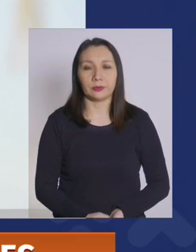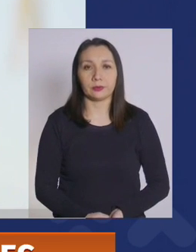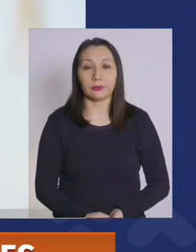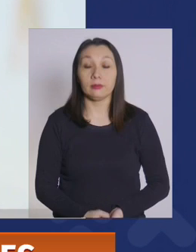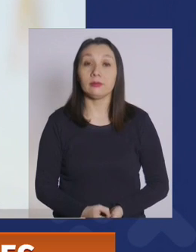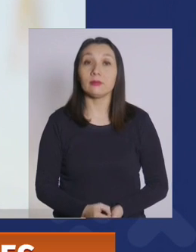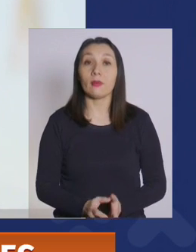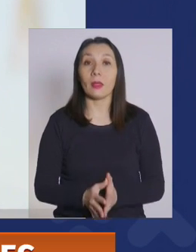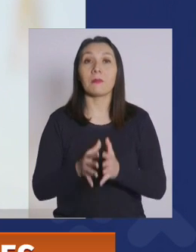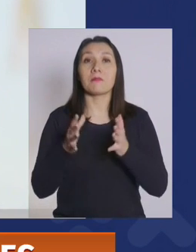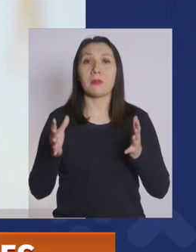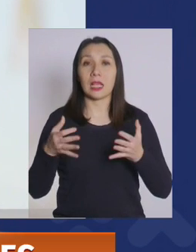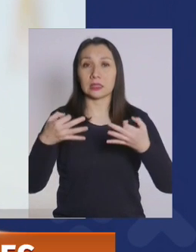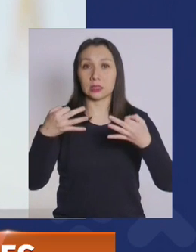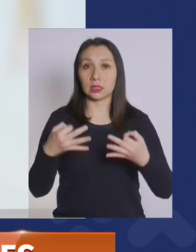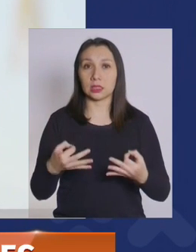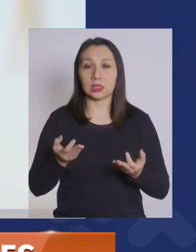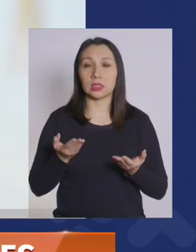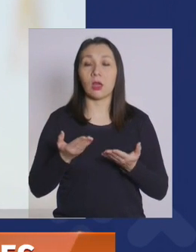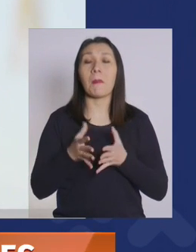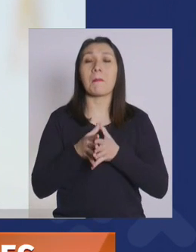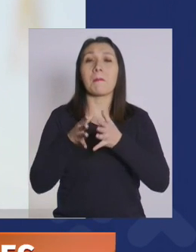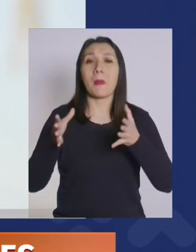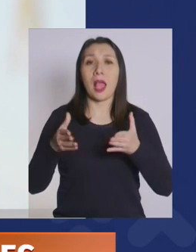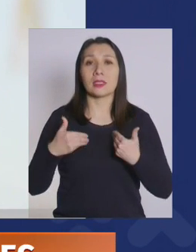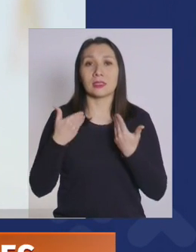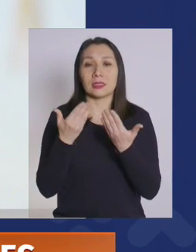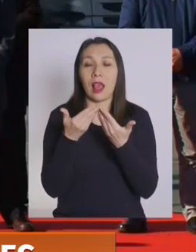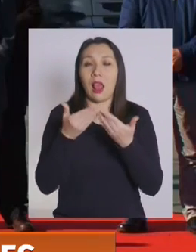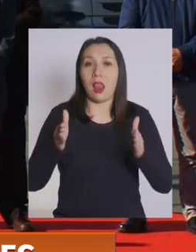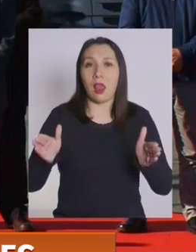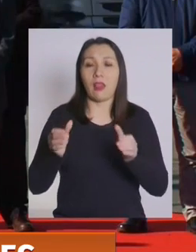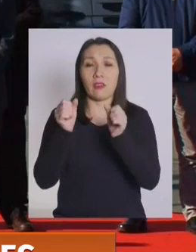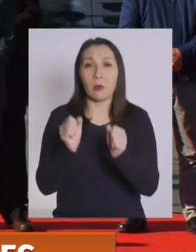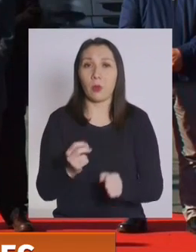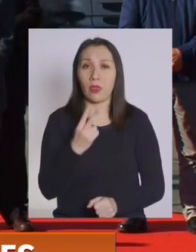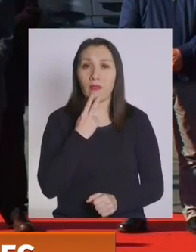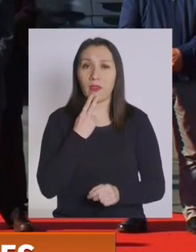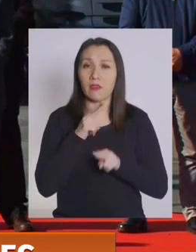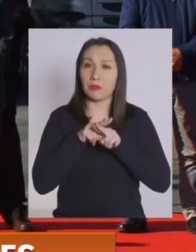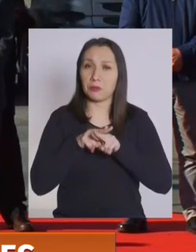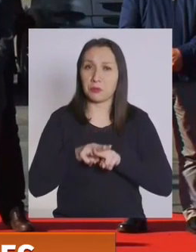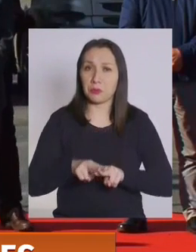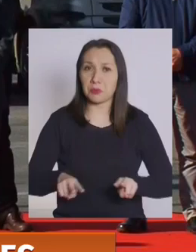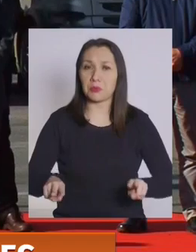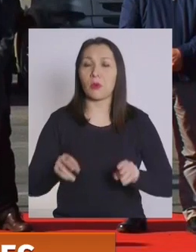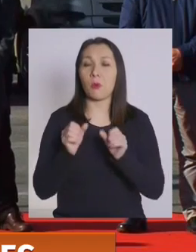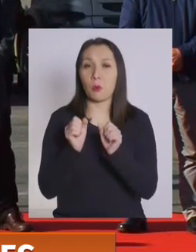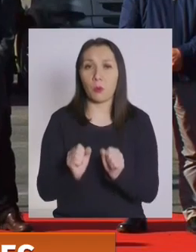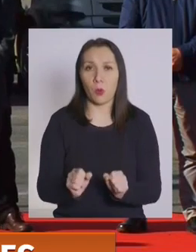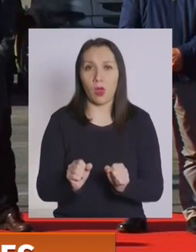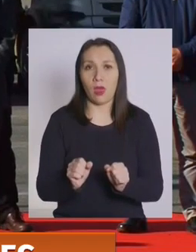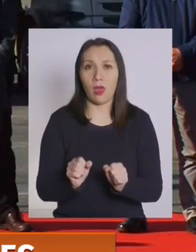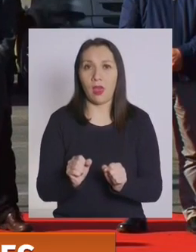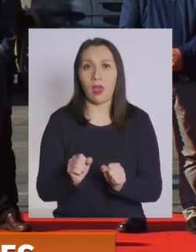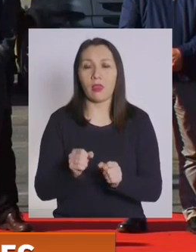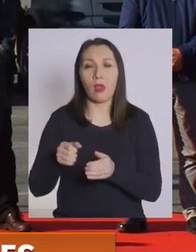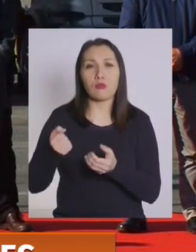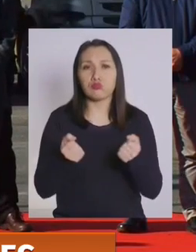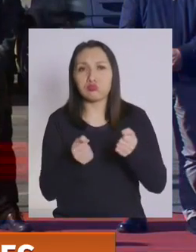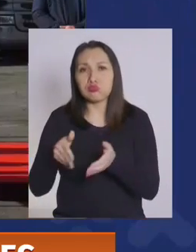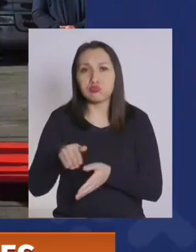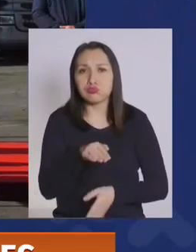Por más seguridad, por más libertad, por poder vivir tranquilos, por poder recorrer